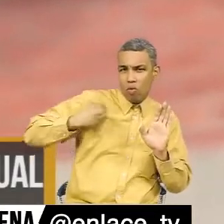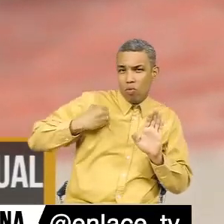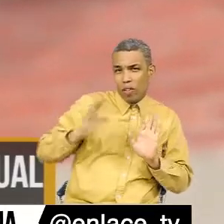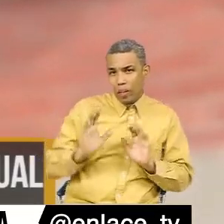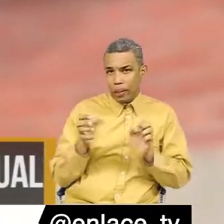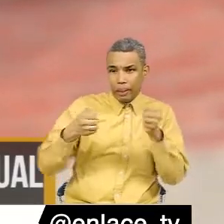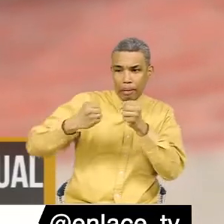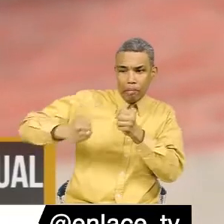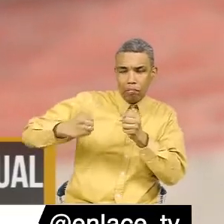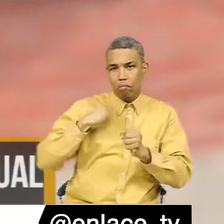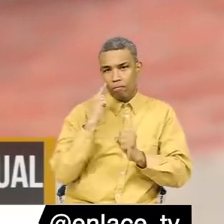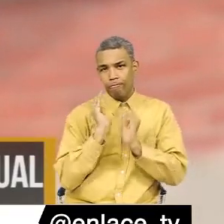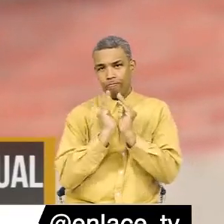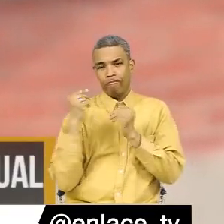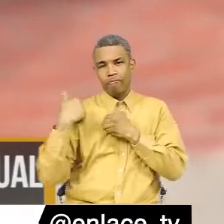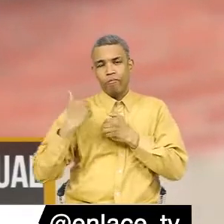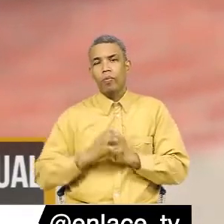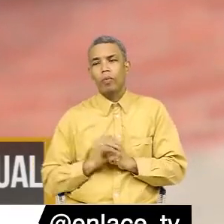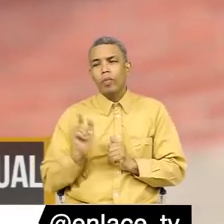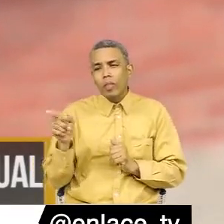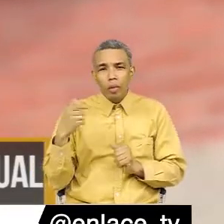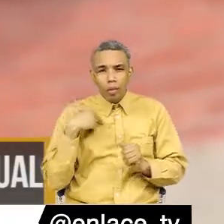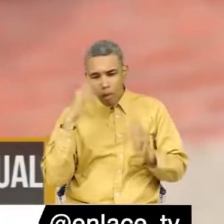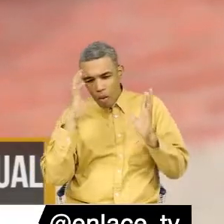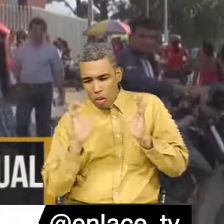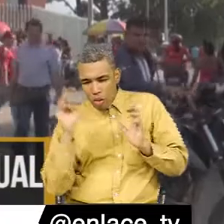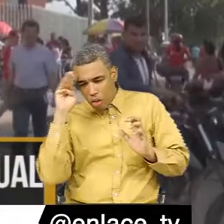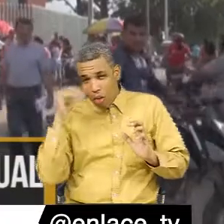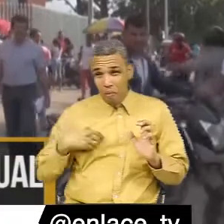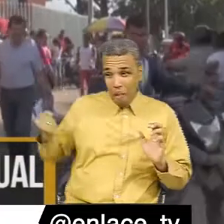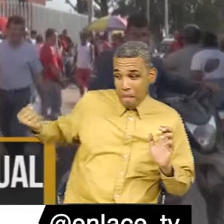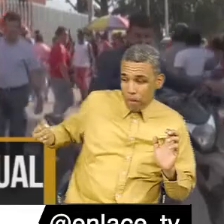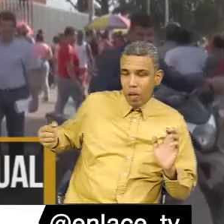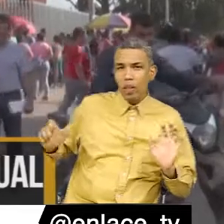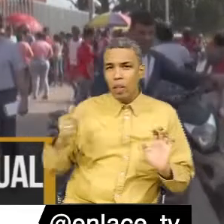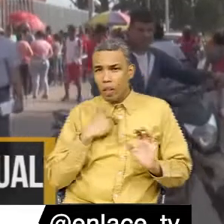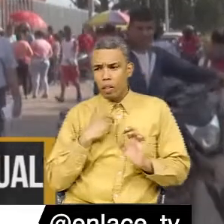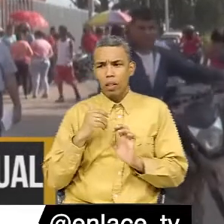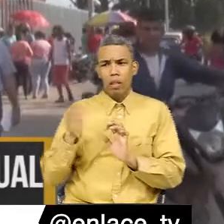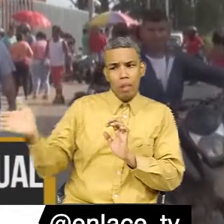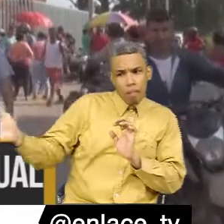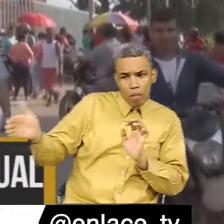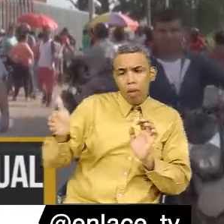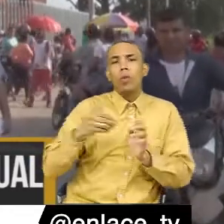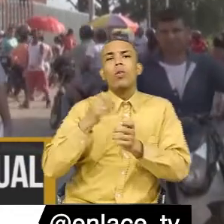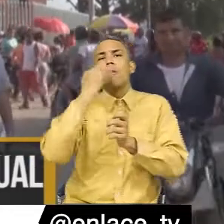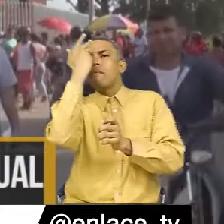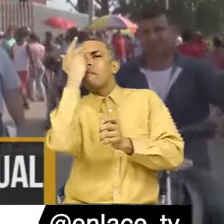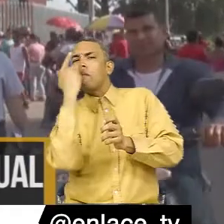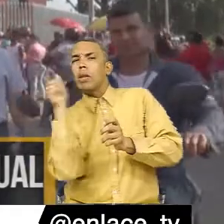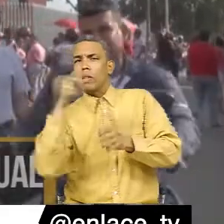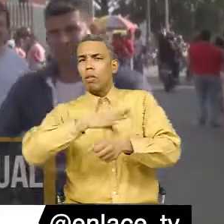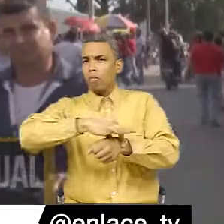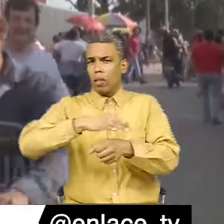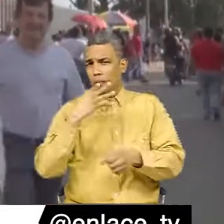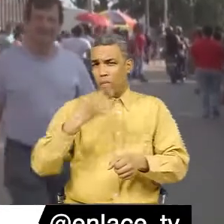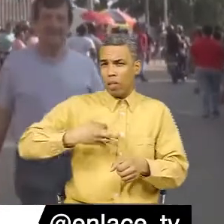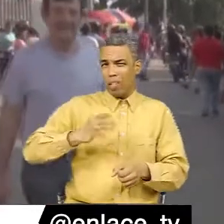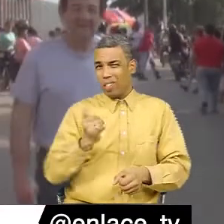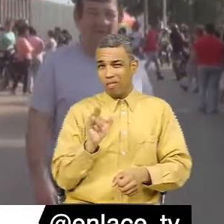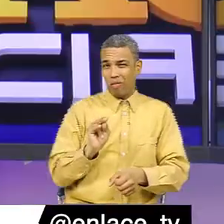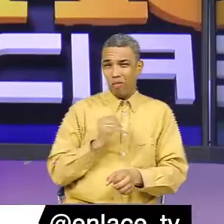16 años de edad involucrado fue llevado a un centro asistencial donde se le practicaron los exámenes pertinentes para confirmar o descartar la presunta